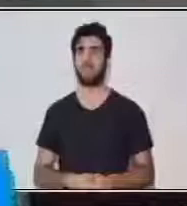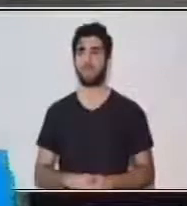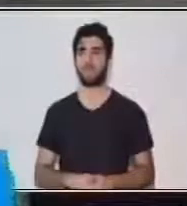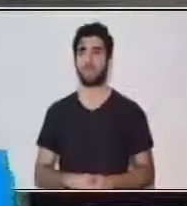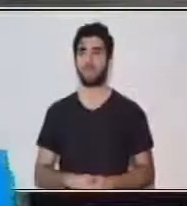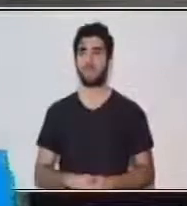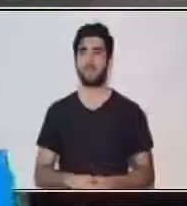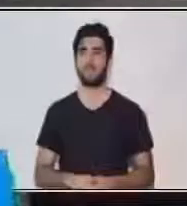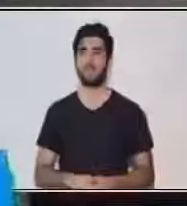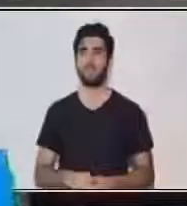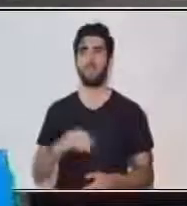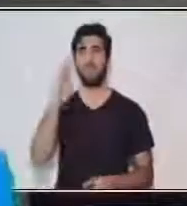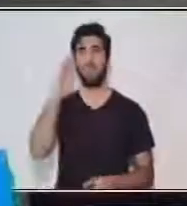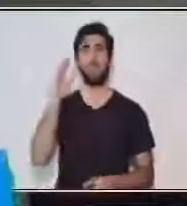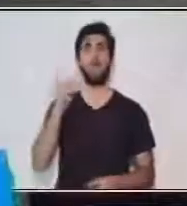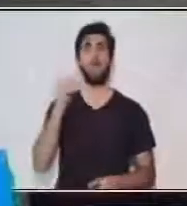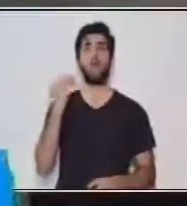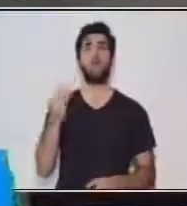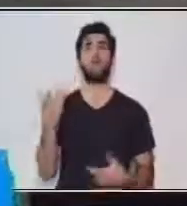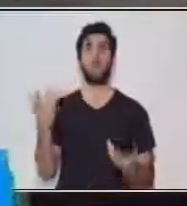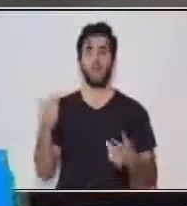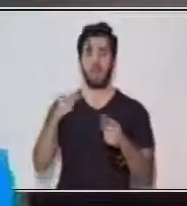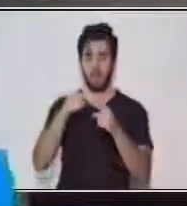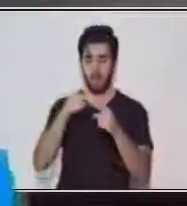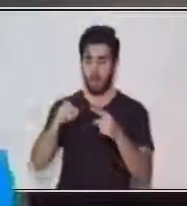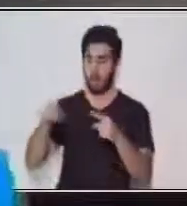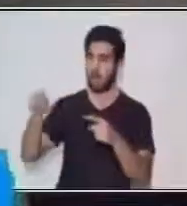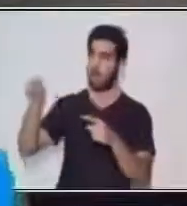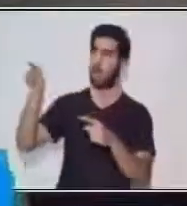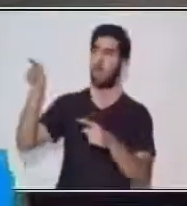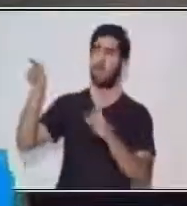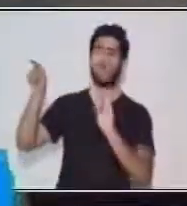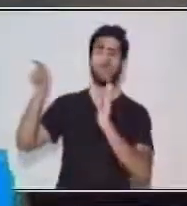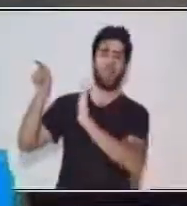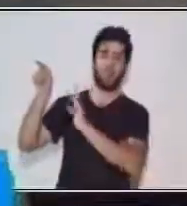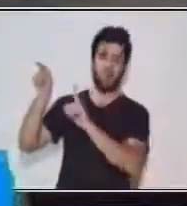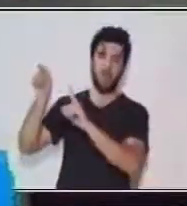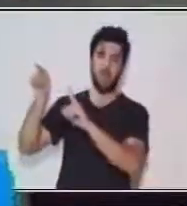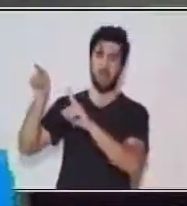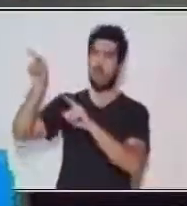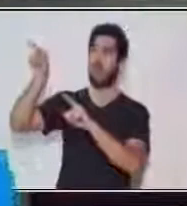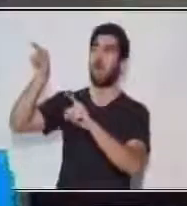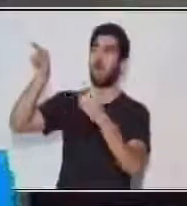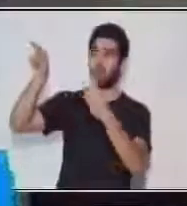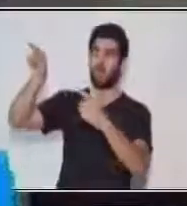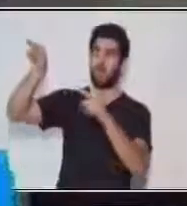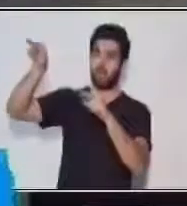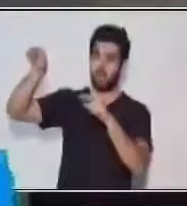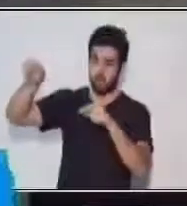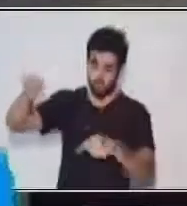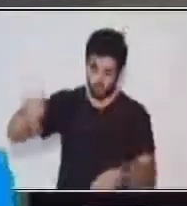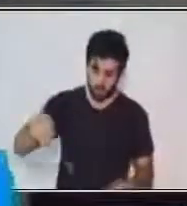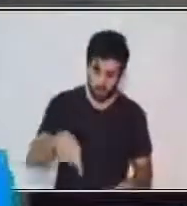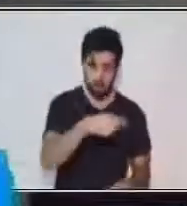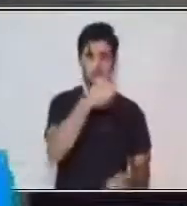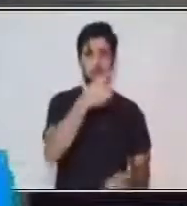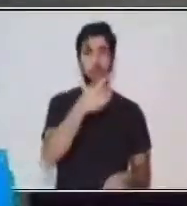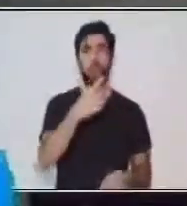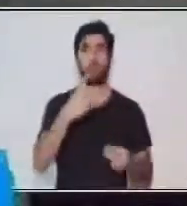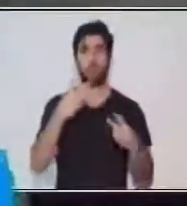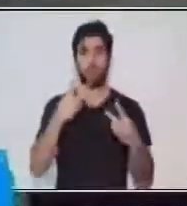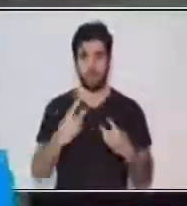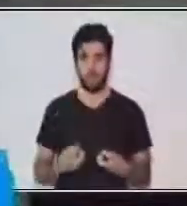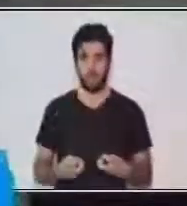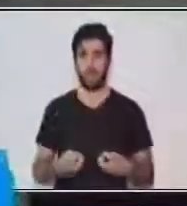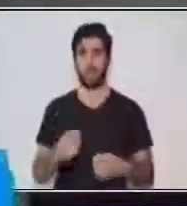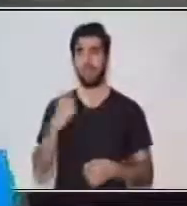Porque el efecto de la gravedad ha logrado frenar el objeto hacia arriba, pero la misma gravedad es que va a generar el movimiento hacia abajo. Entonces,